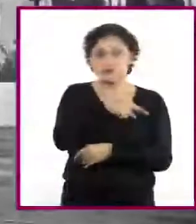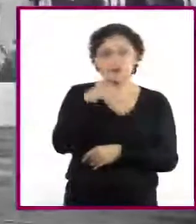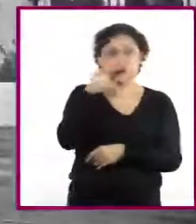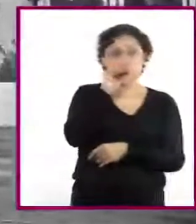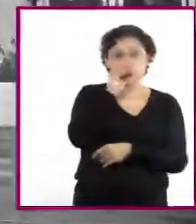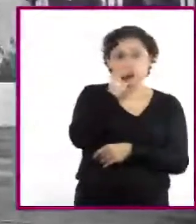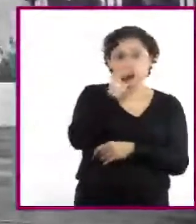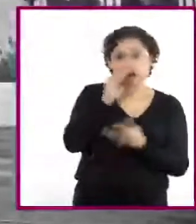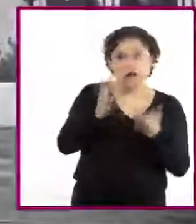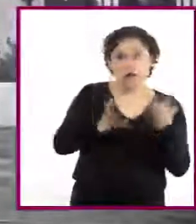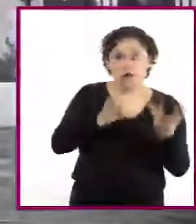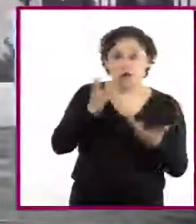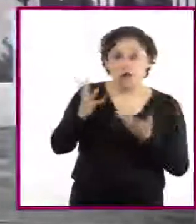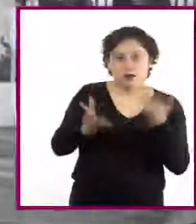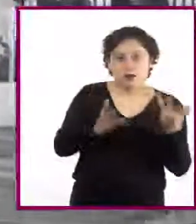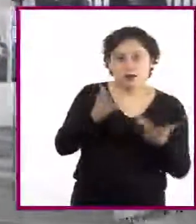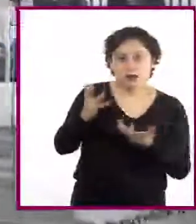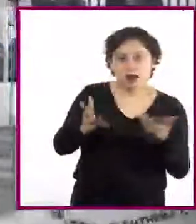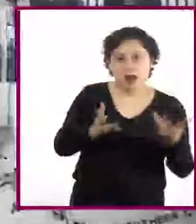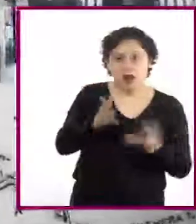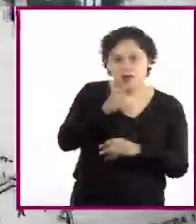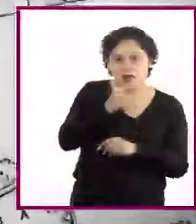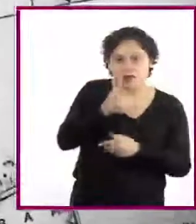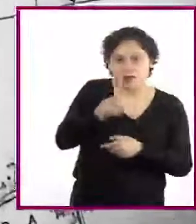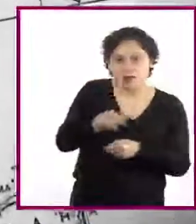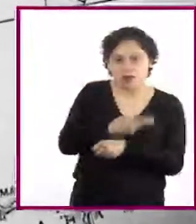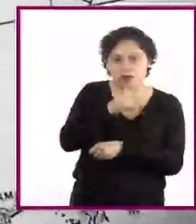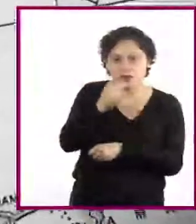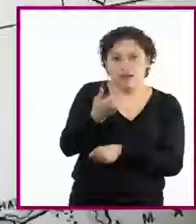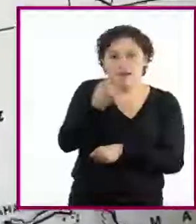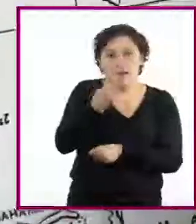ninguna manera ocupar los lugares asignados a los blancos.